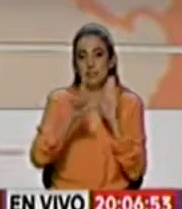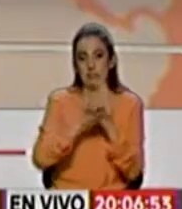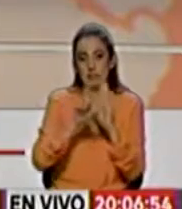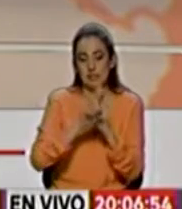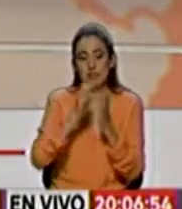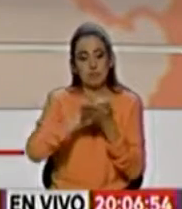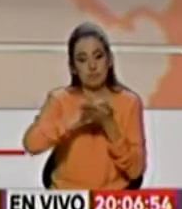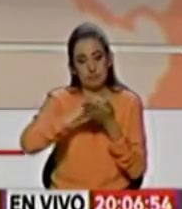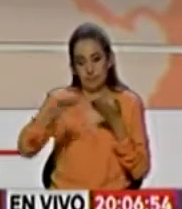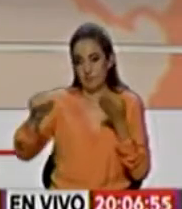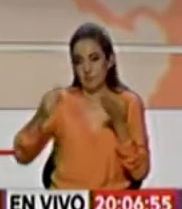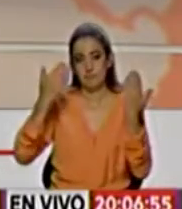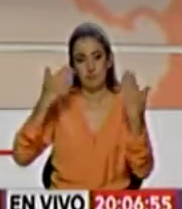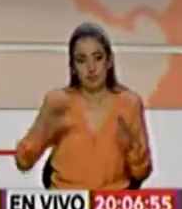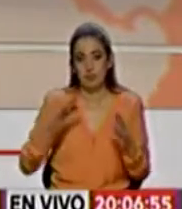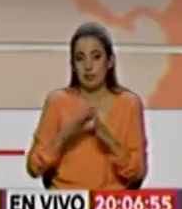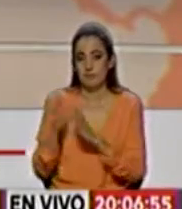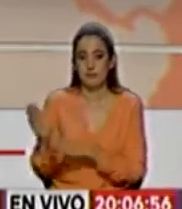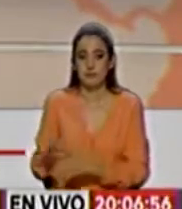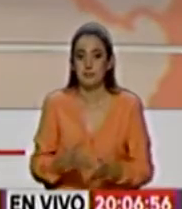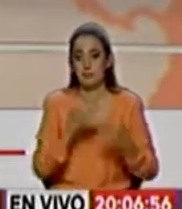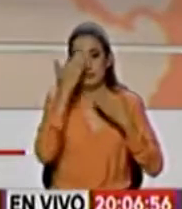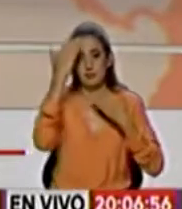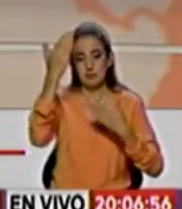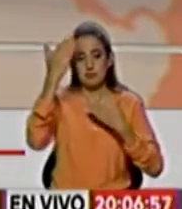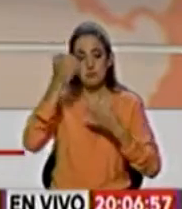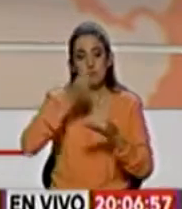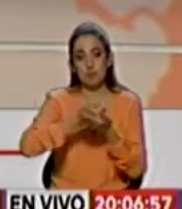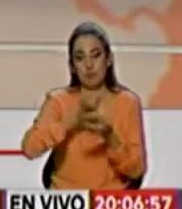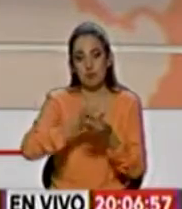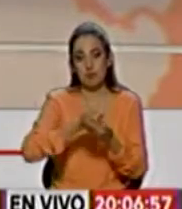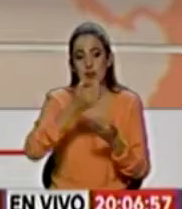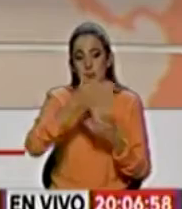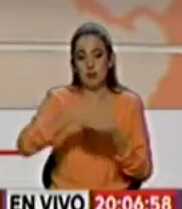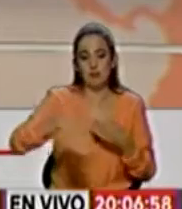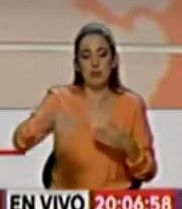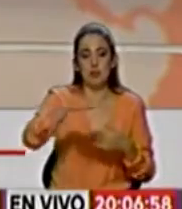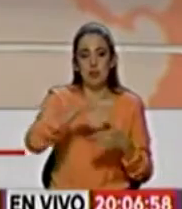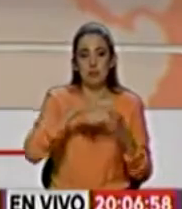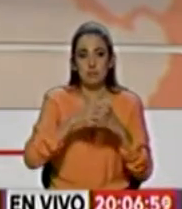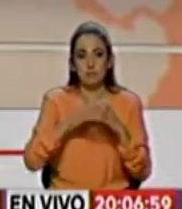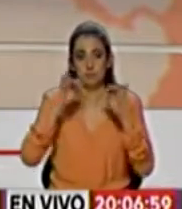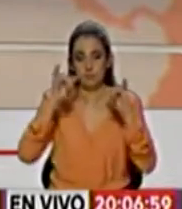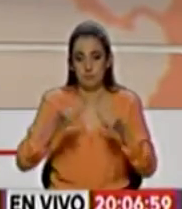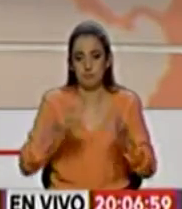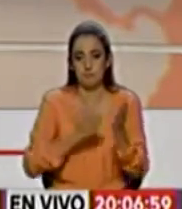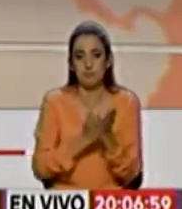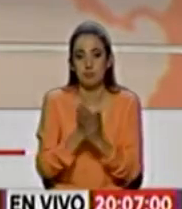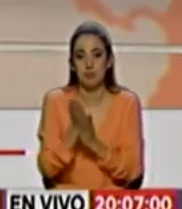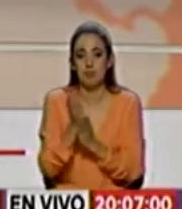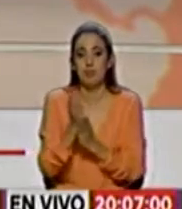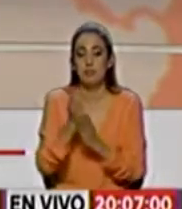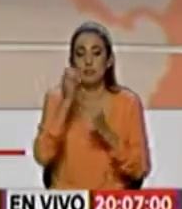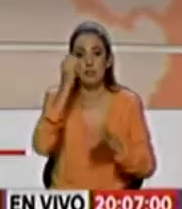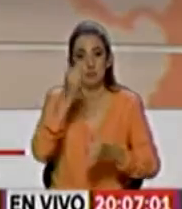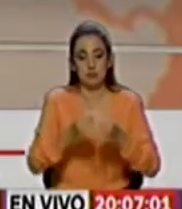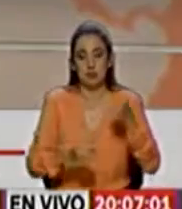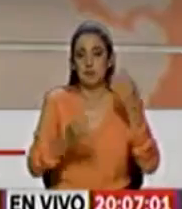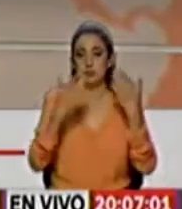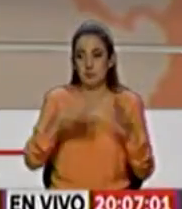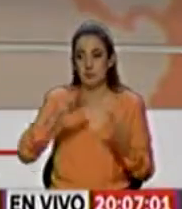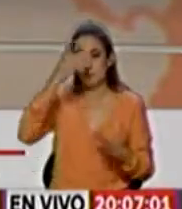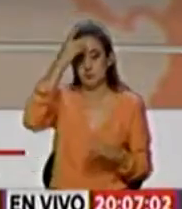corregido la política de cobro inadecuada que se había establecido a través de la vigencia de la última resolución.